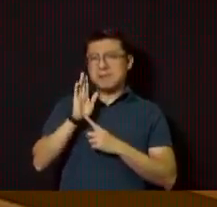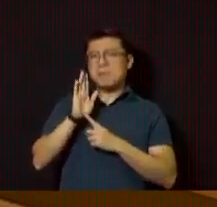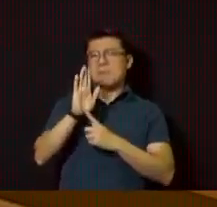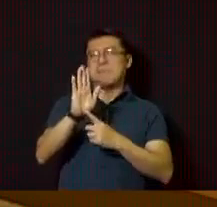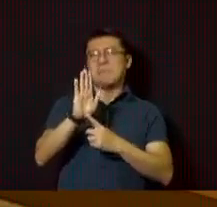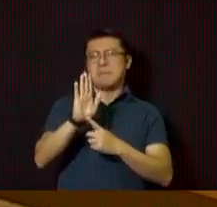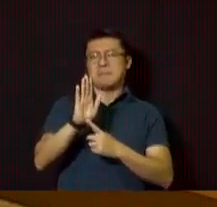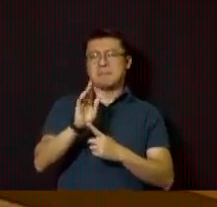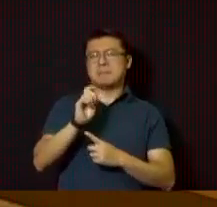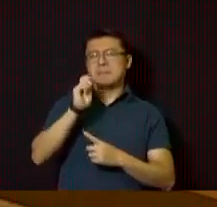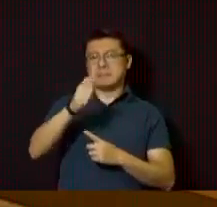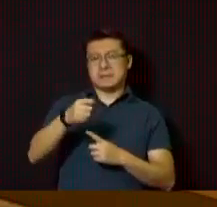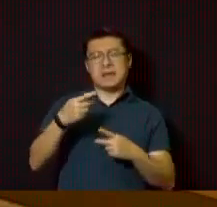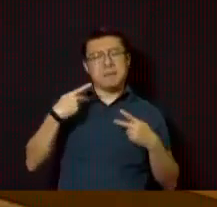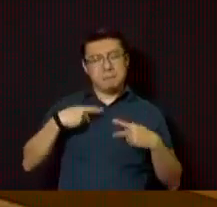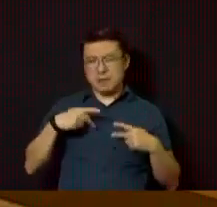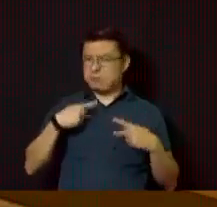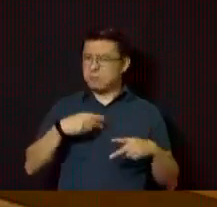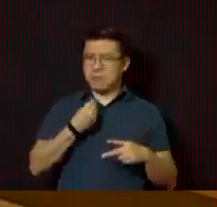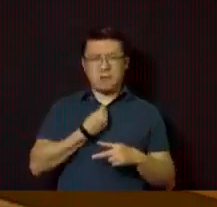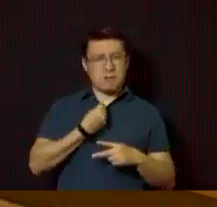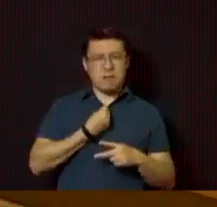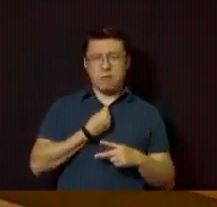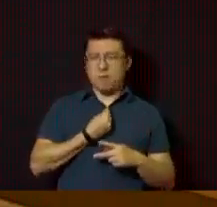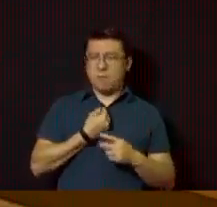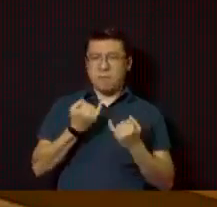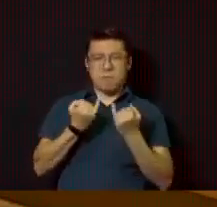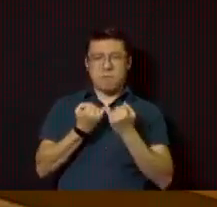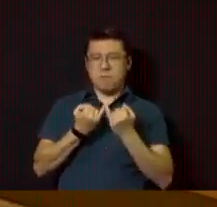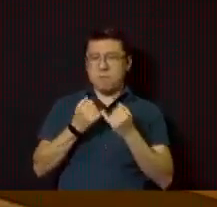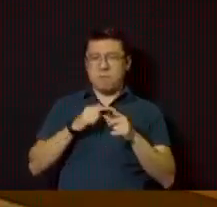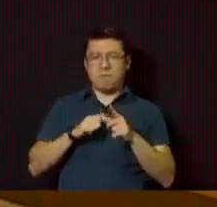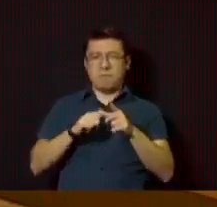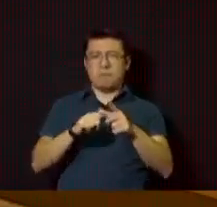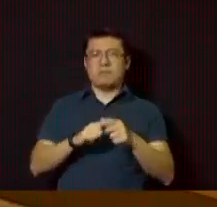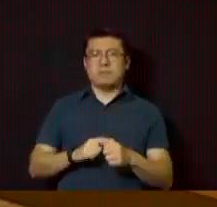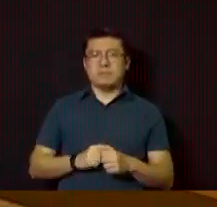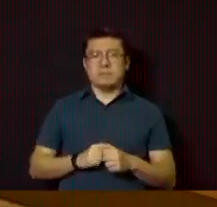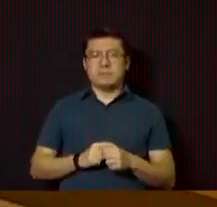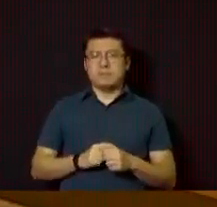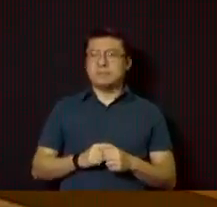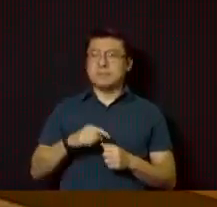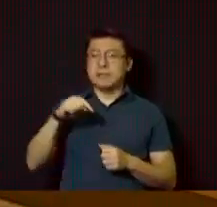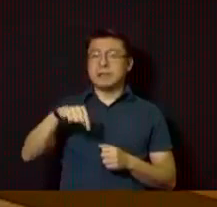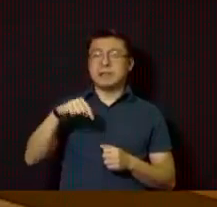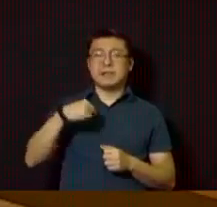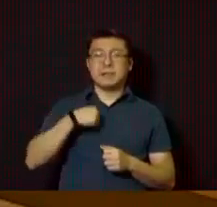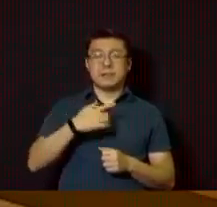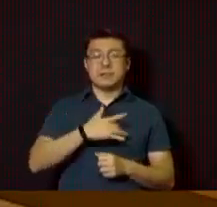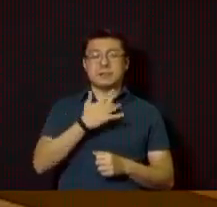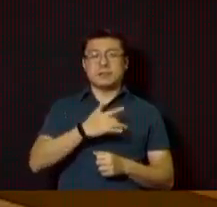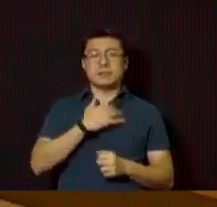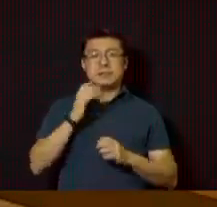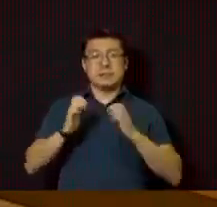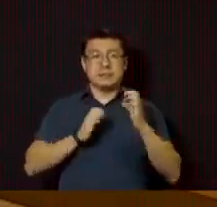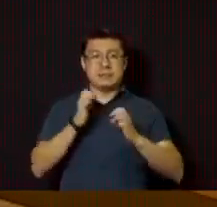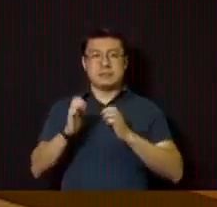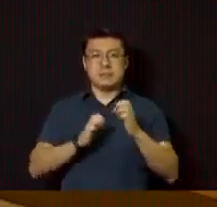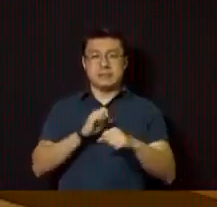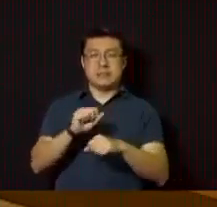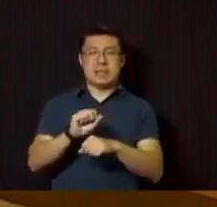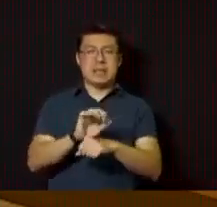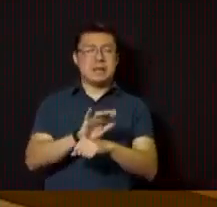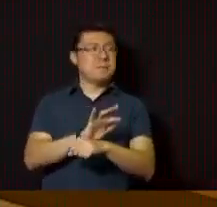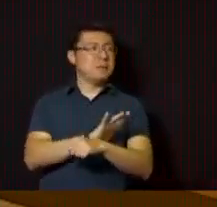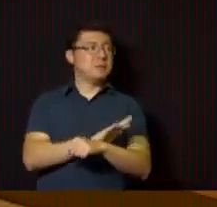la gente también que resiste, ¿no? Pues aquí emocionado, Amaury, no sé, para mí es una sorpresa agradecerte